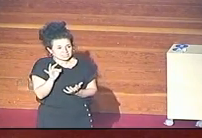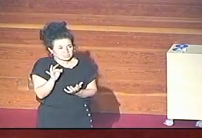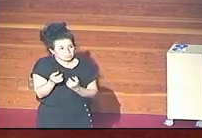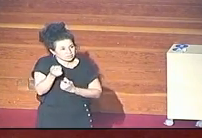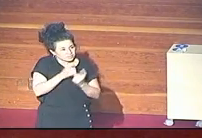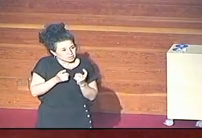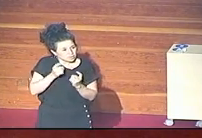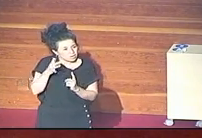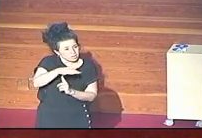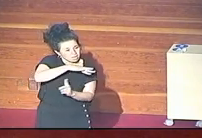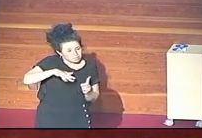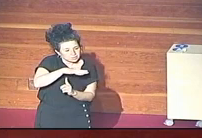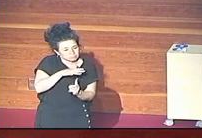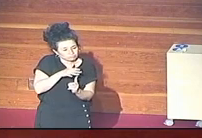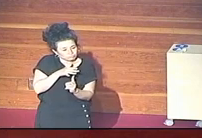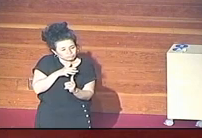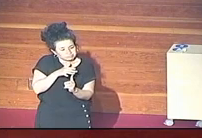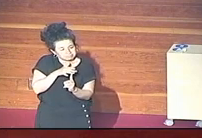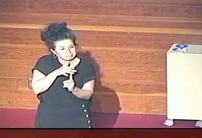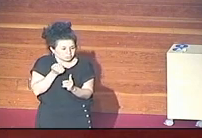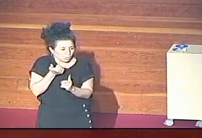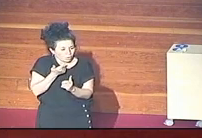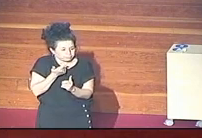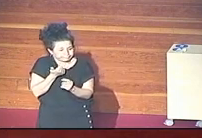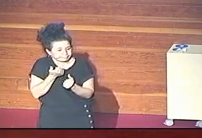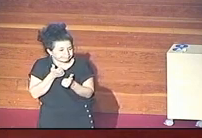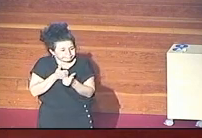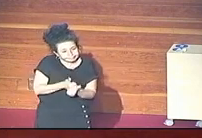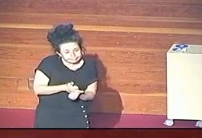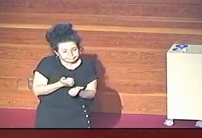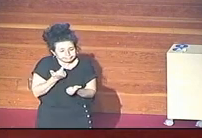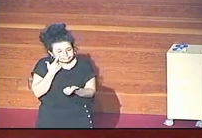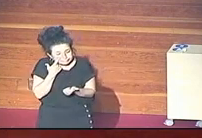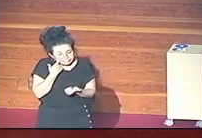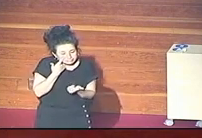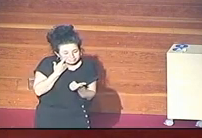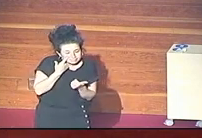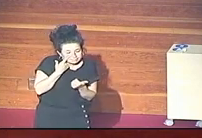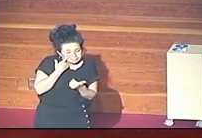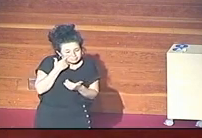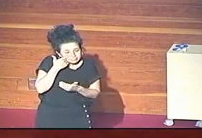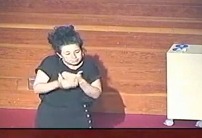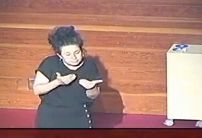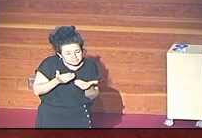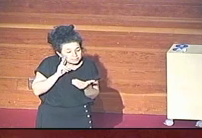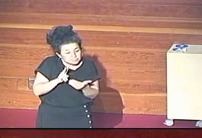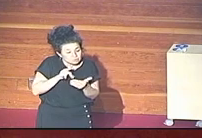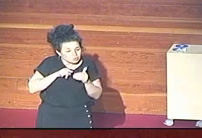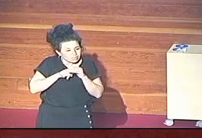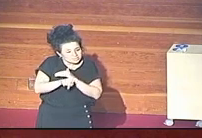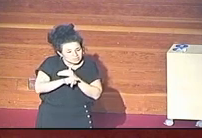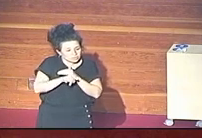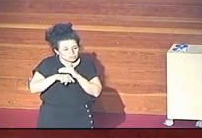ambiental pues hemos conocido nuevas y nuevos desarrollos entonces cuando se les